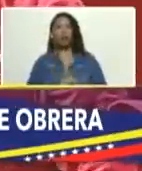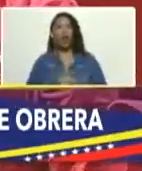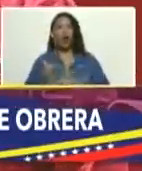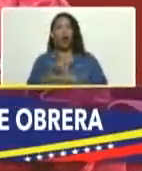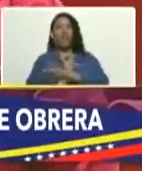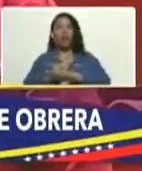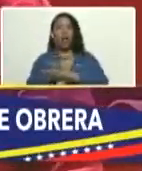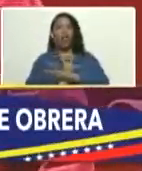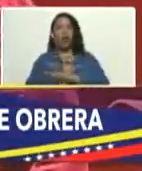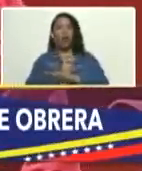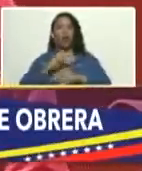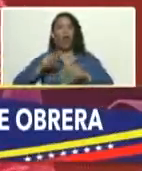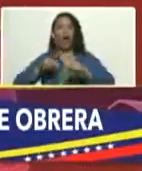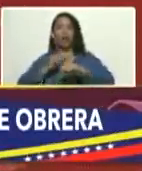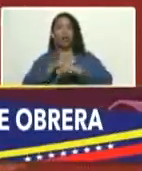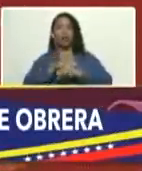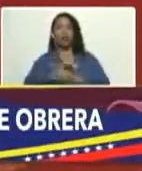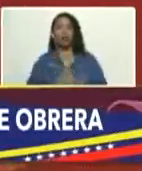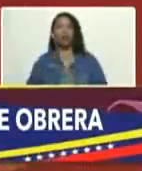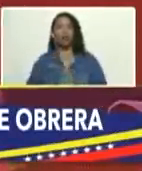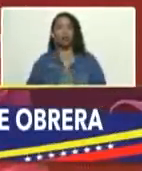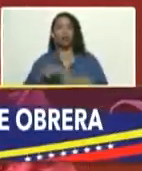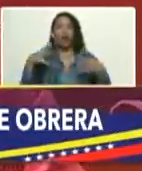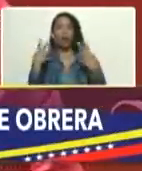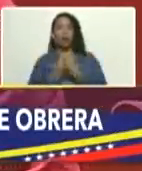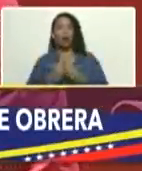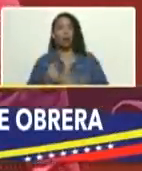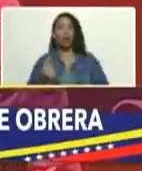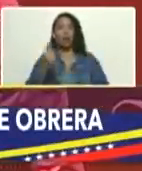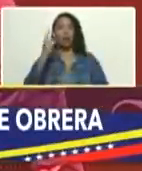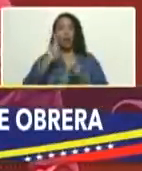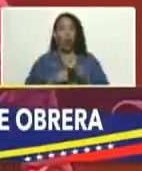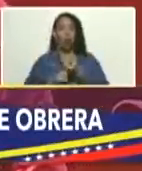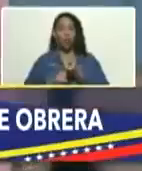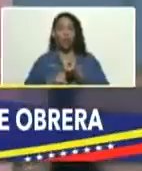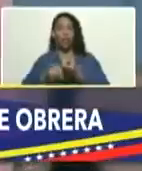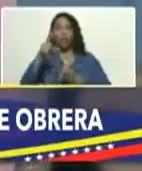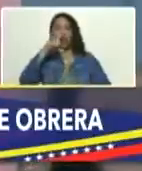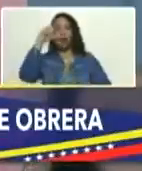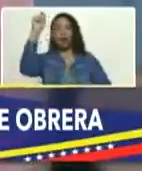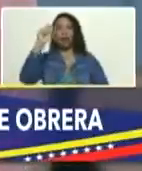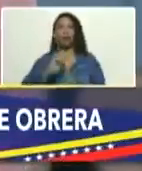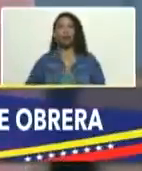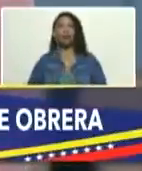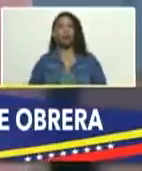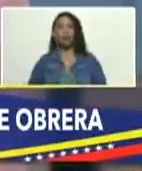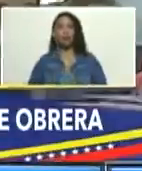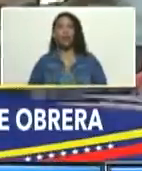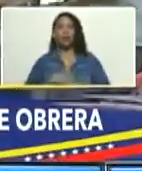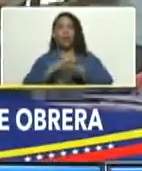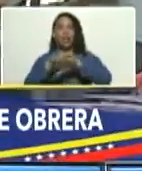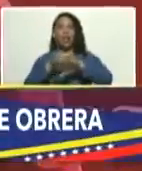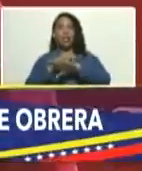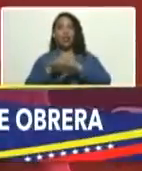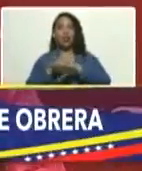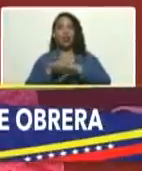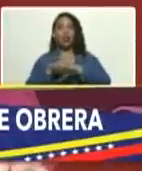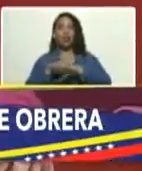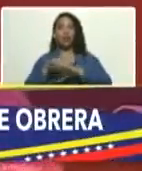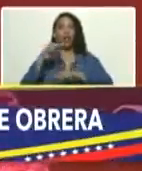gobernador Héctor Rodríguez, compañera primera combatiente Cilia Flores, ministro Hipólito